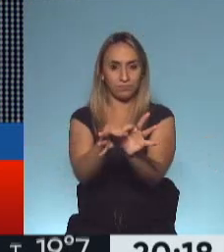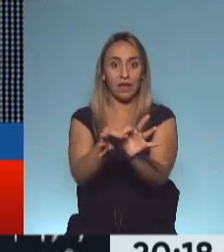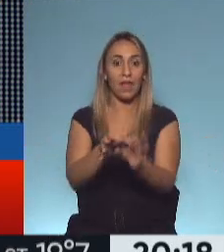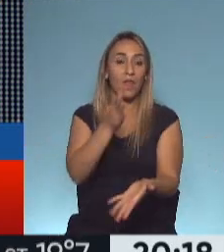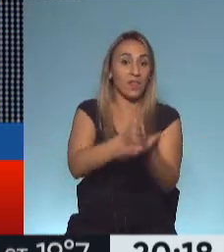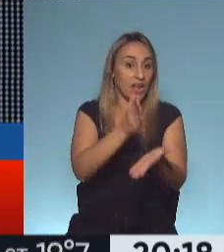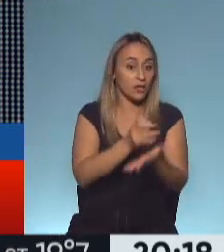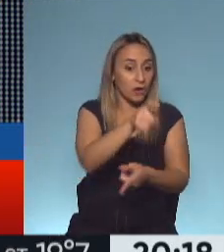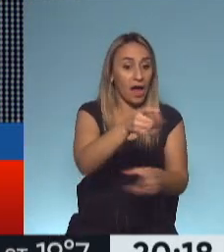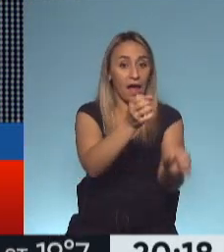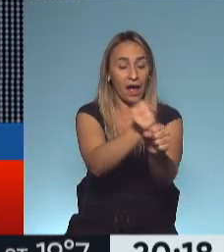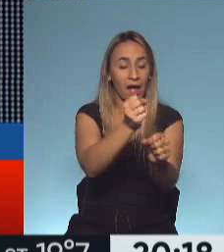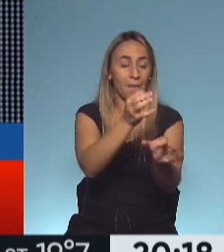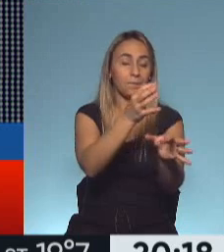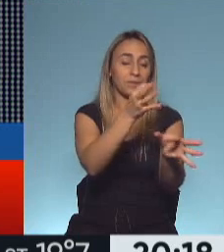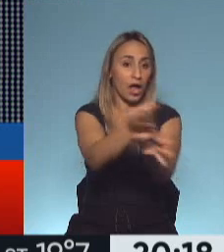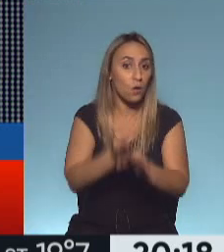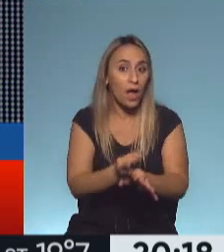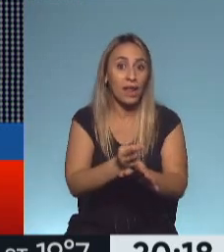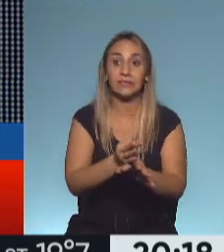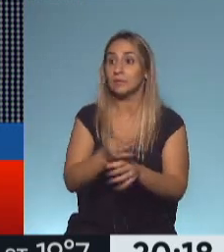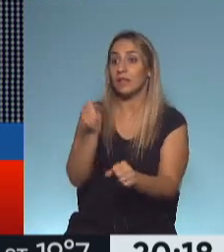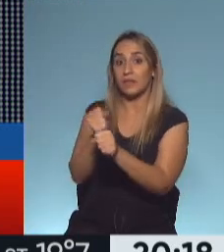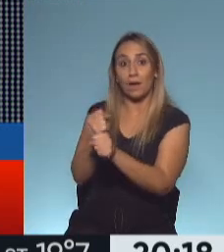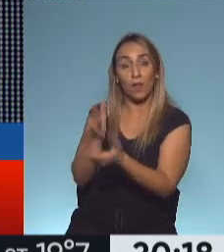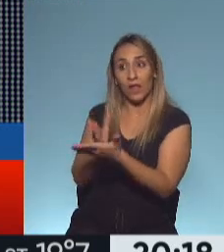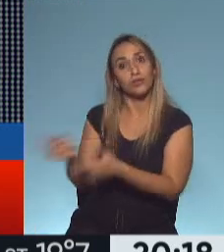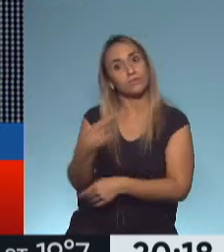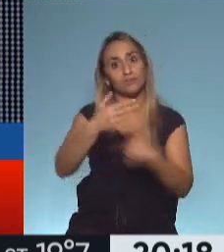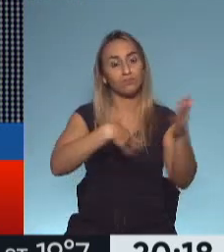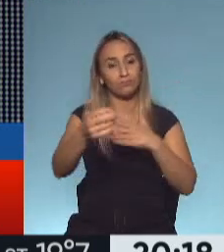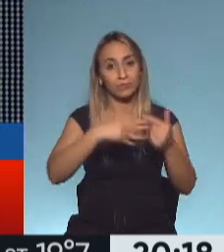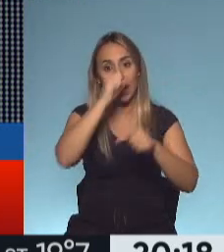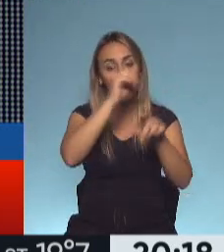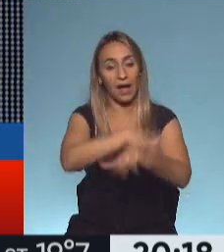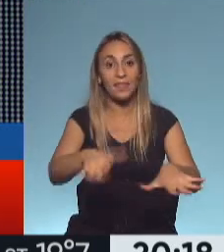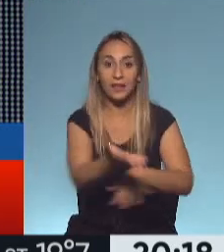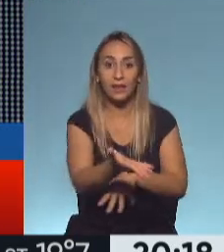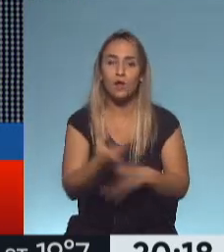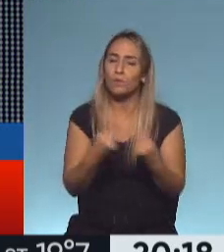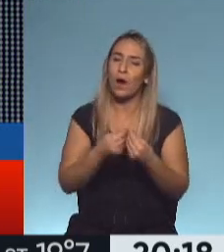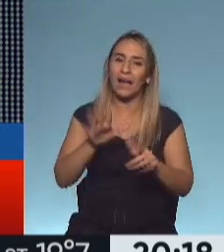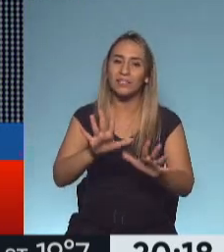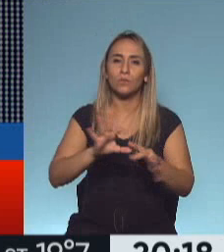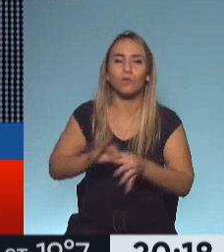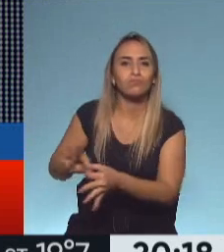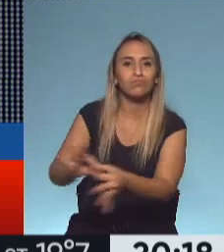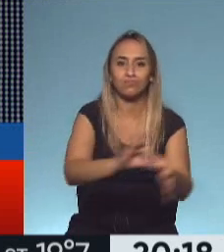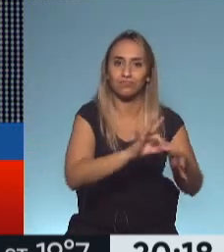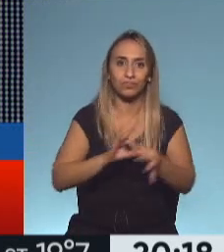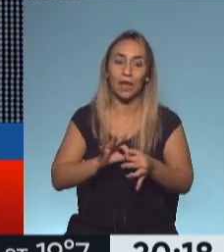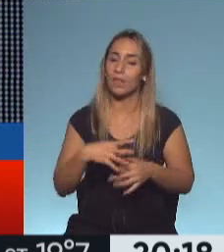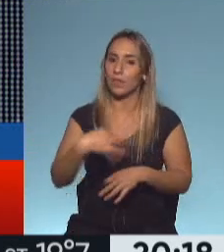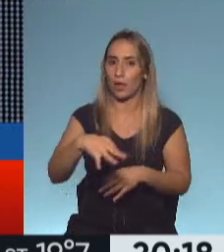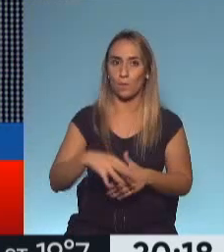montón de gente construyendo jardines y maestras jardineras. Es el derecho al hábitat, de la urbanización de los barrios y un montón de gente trabajando. Es esa combinación que tenemos que